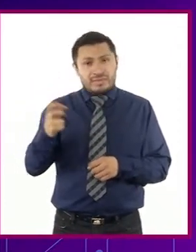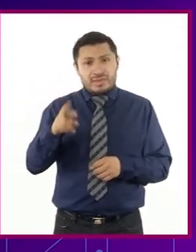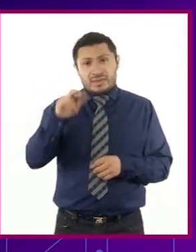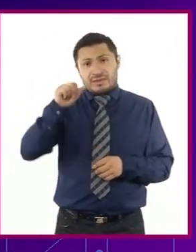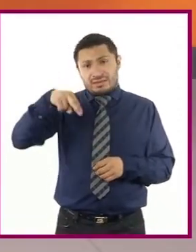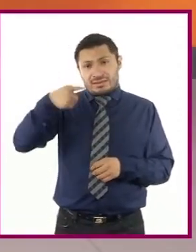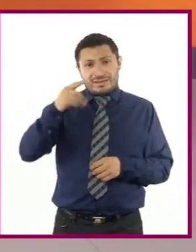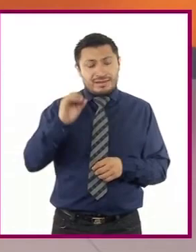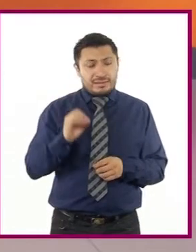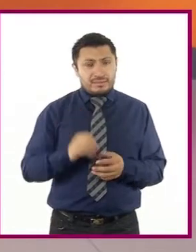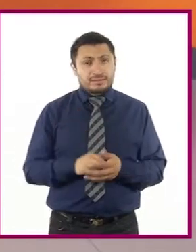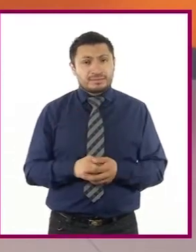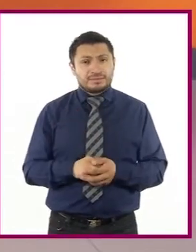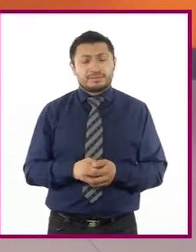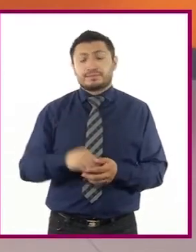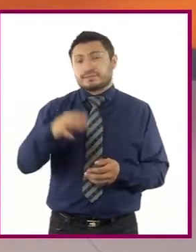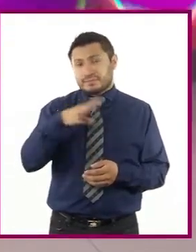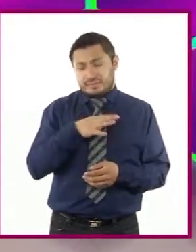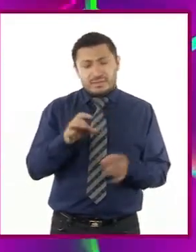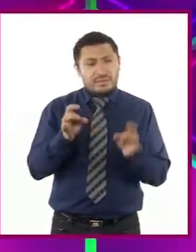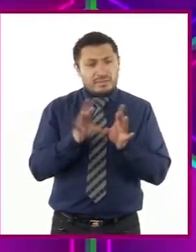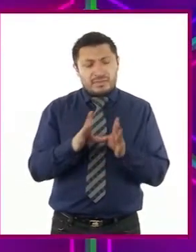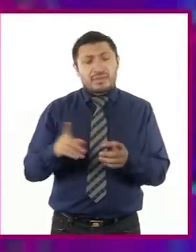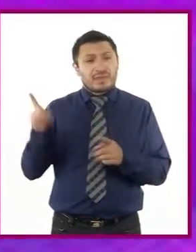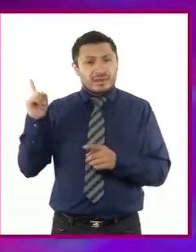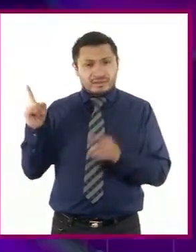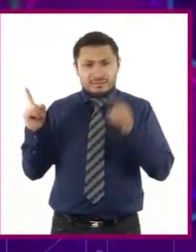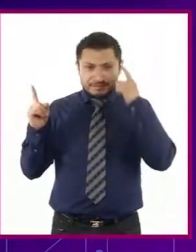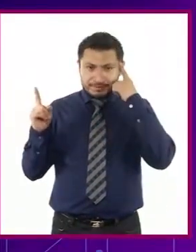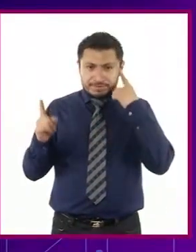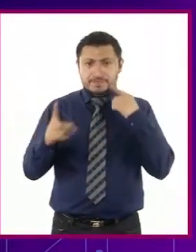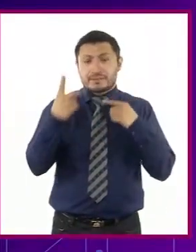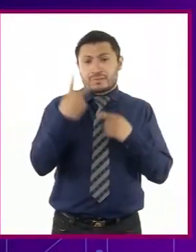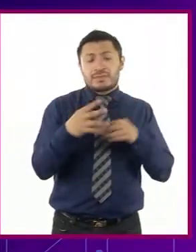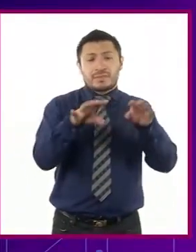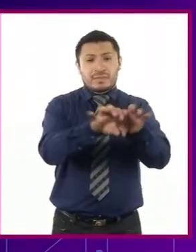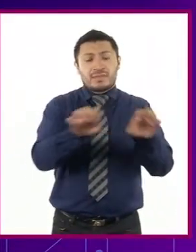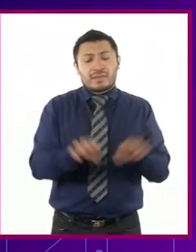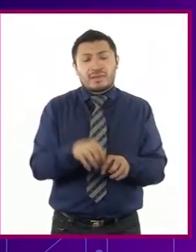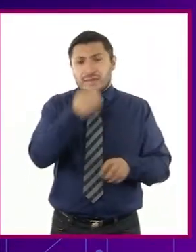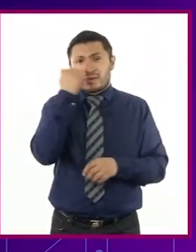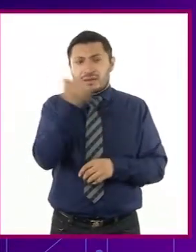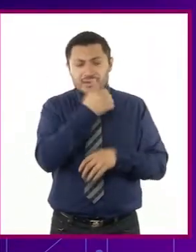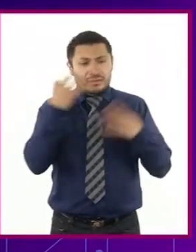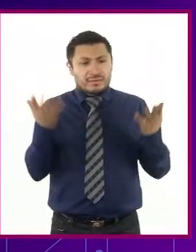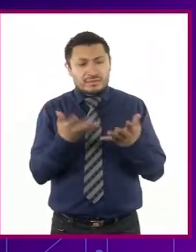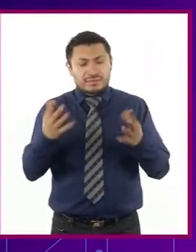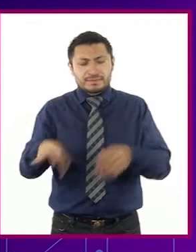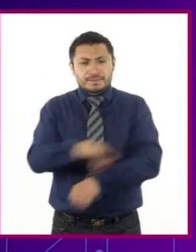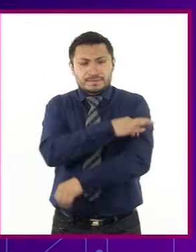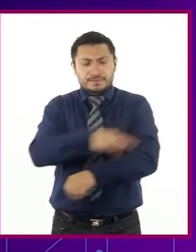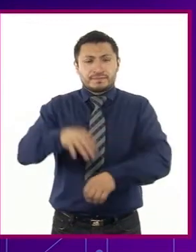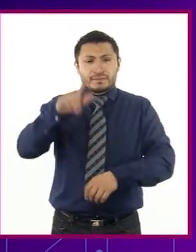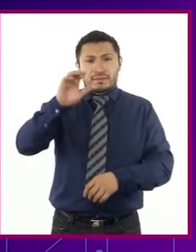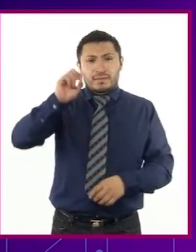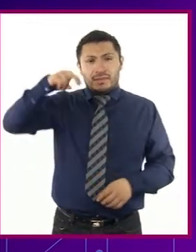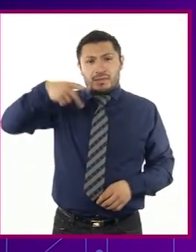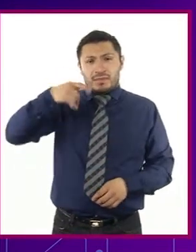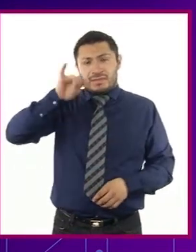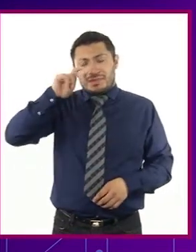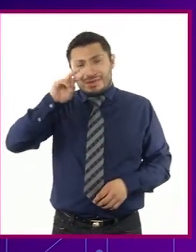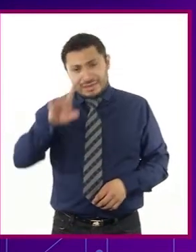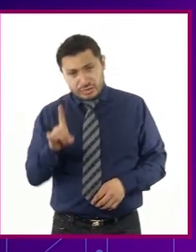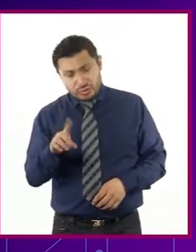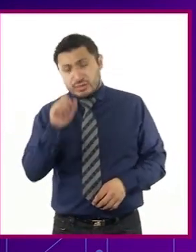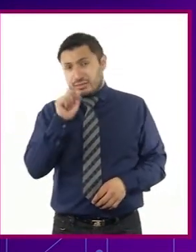rango. Tenemos la siguiente situación. Dos equipos de alumnos realizaron la medición de la longitud de un mismo